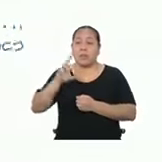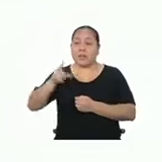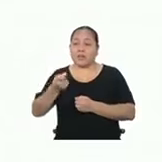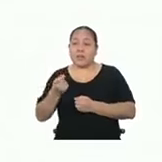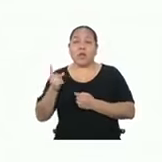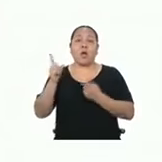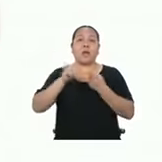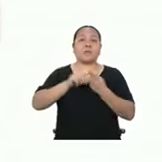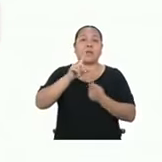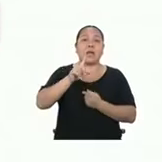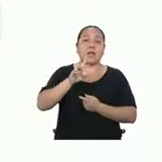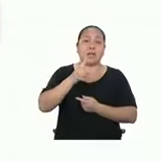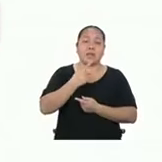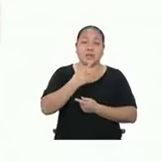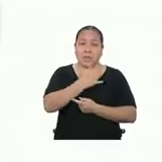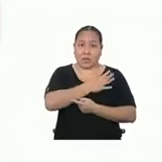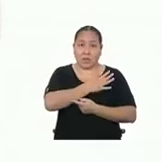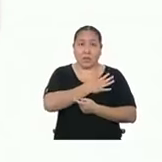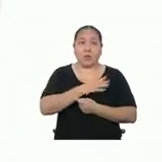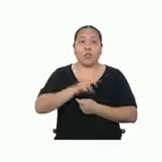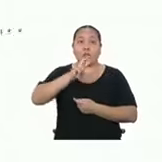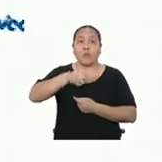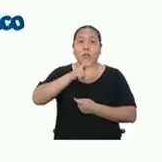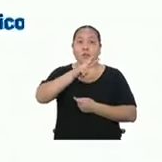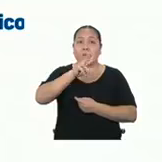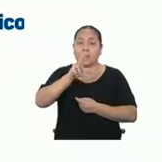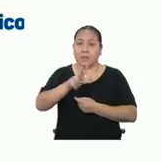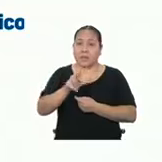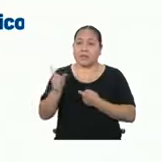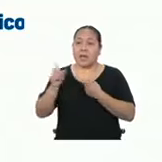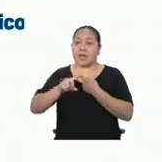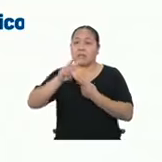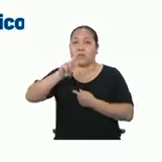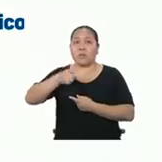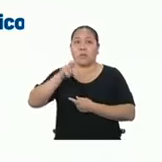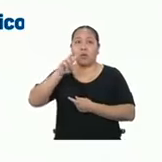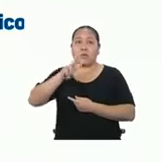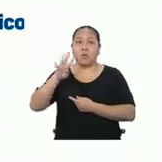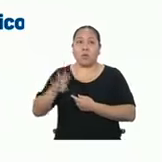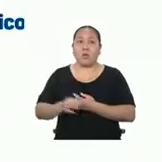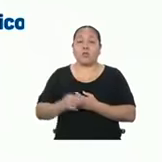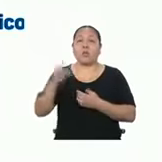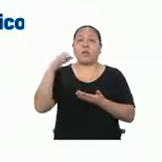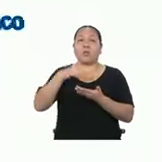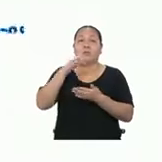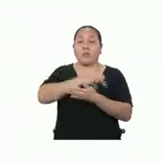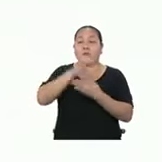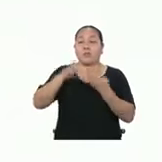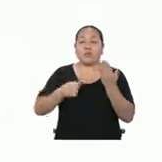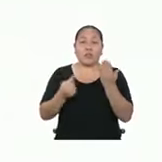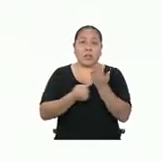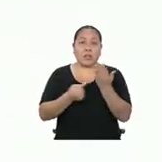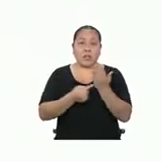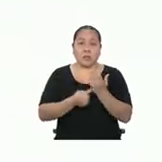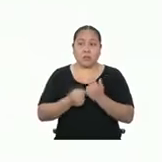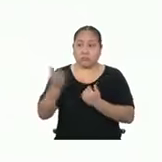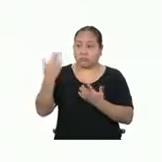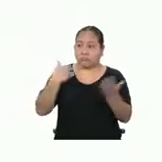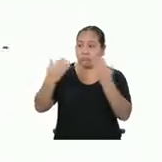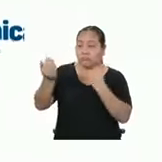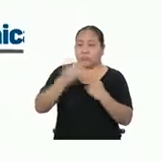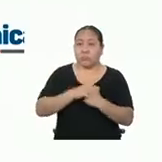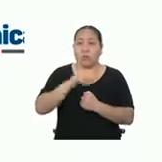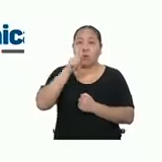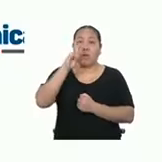quinto grado de secundaria Y del 2023 al 2024 para convalidación de estudios de profesional técnico Pasa la voz